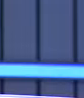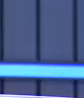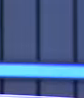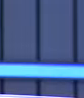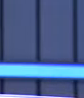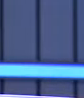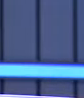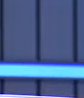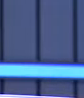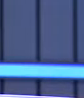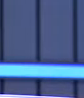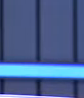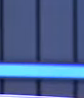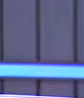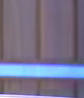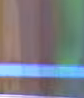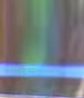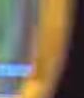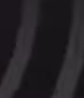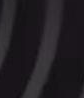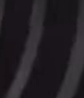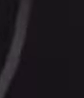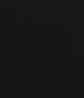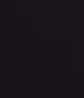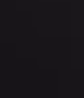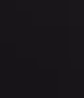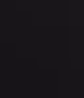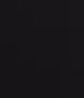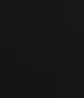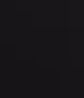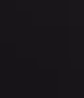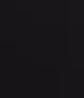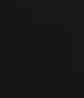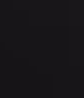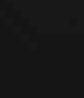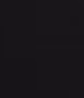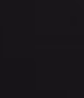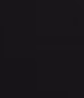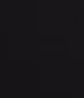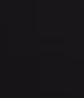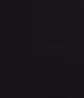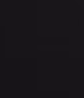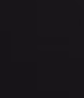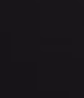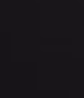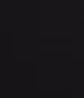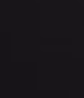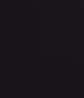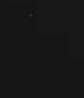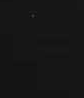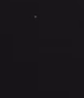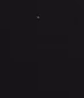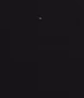Felicitaciones también a los demás colegas ganadores. Premios India Catalina, edición número